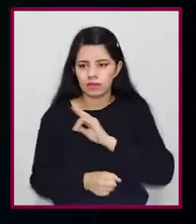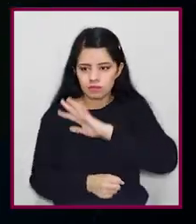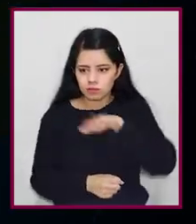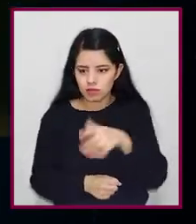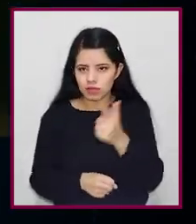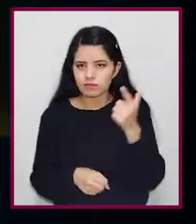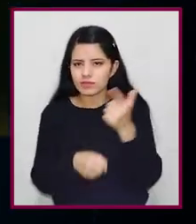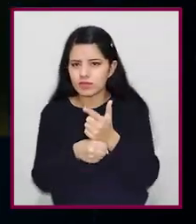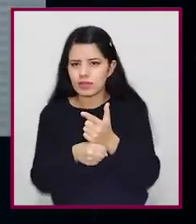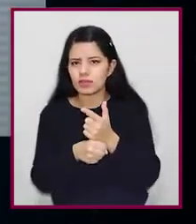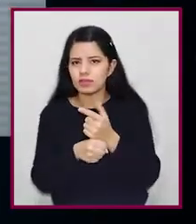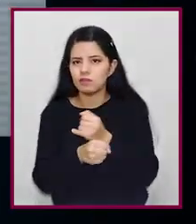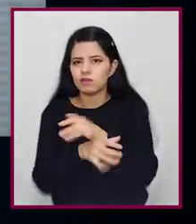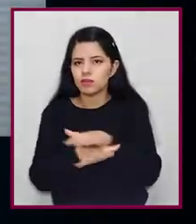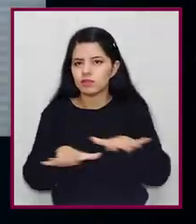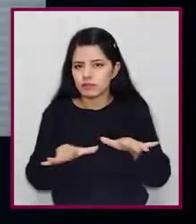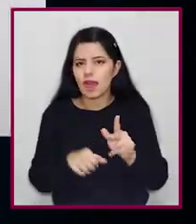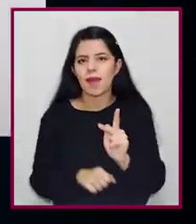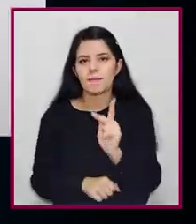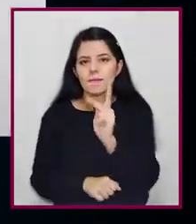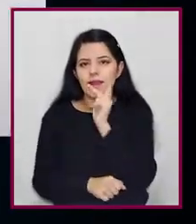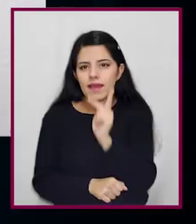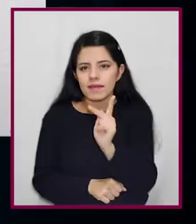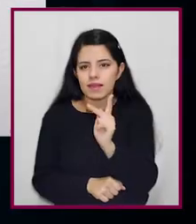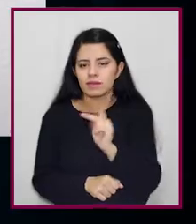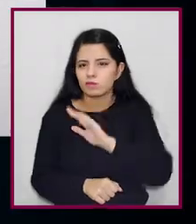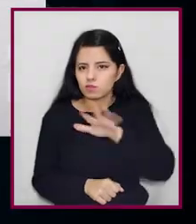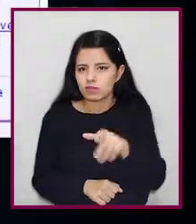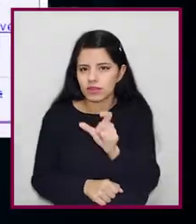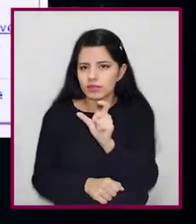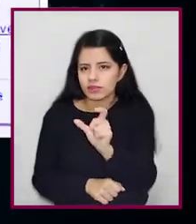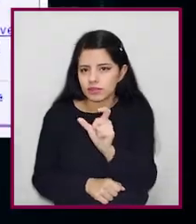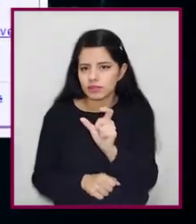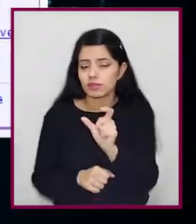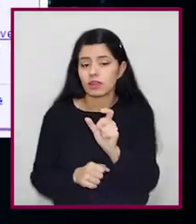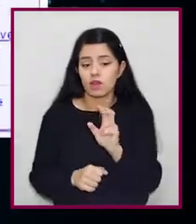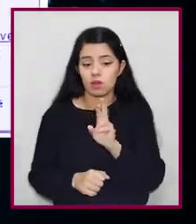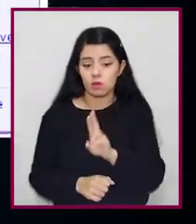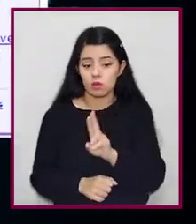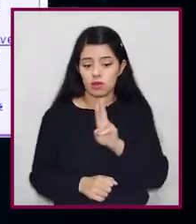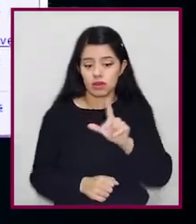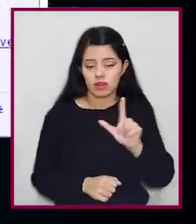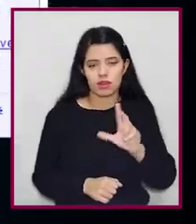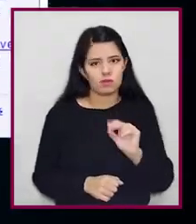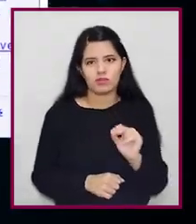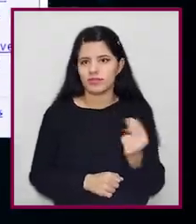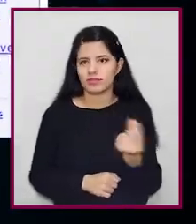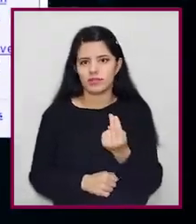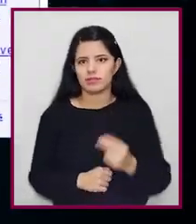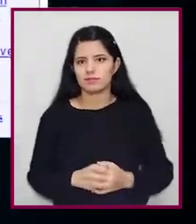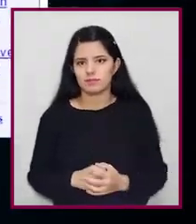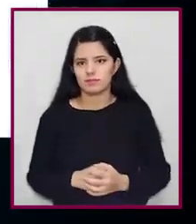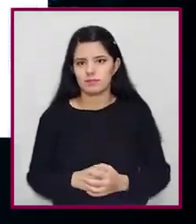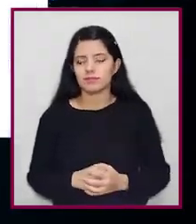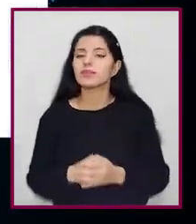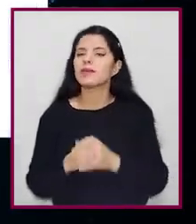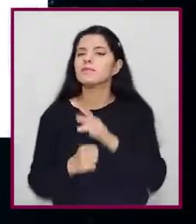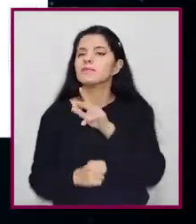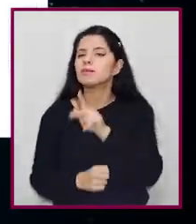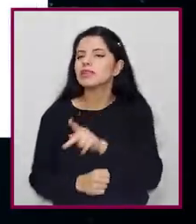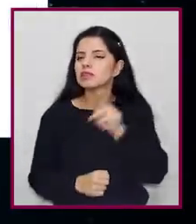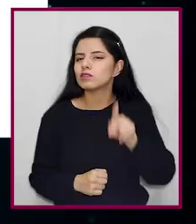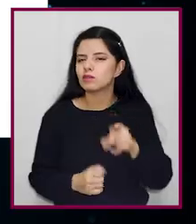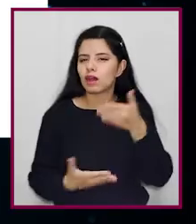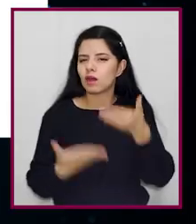por palabras clave y no forzosamente por URL. ¡Ah! ¿Cómo lo hace Google hoy en